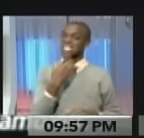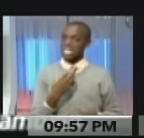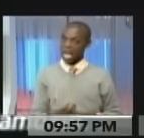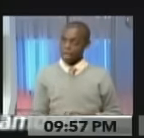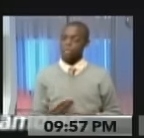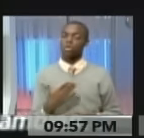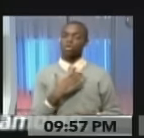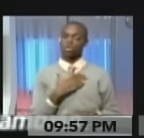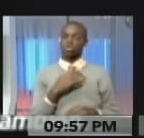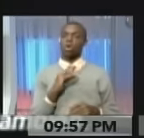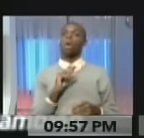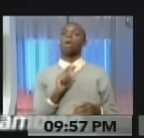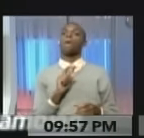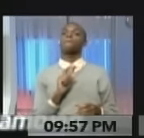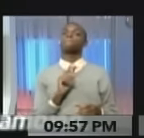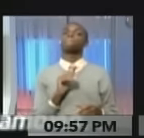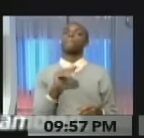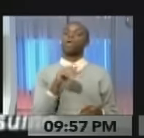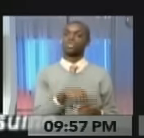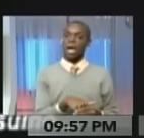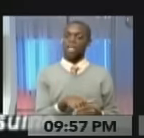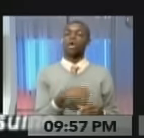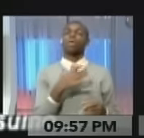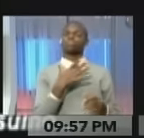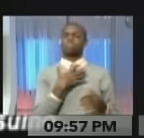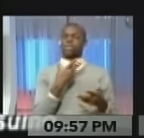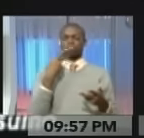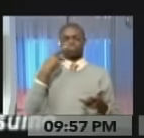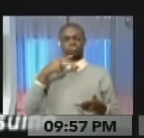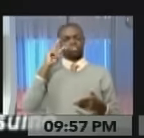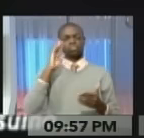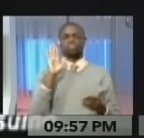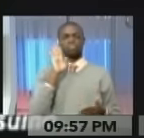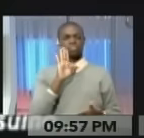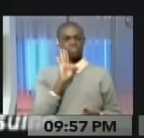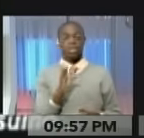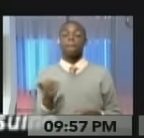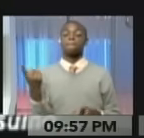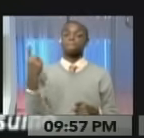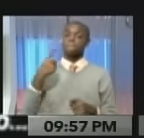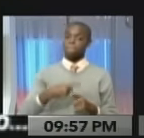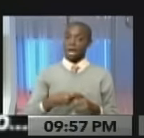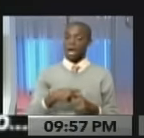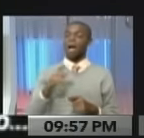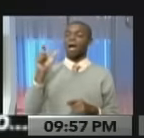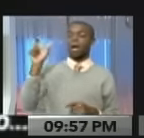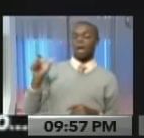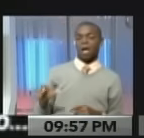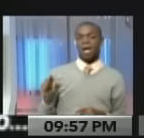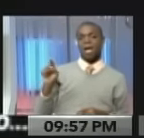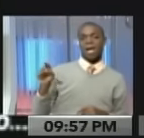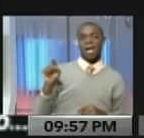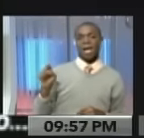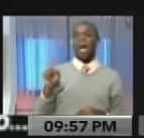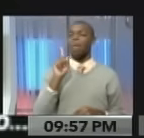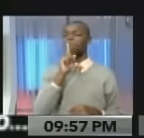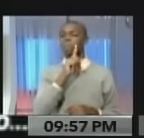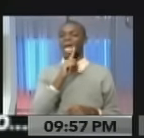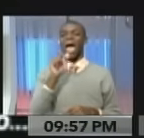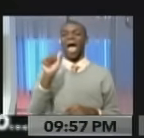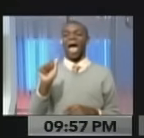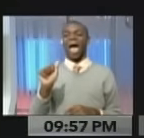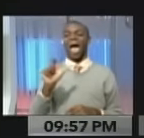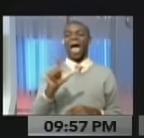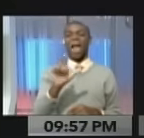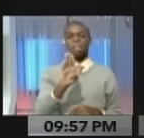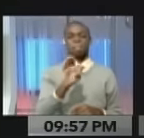votado y vemos irregularidades también por parte del presidente Humberto y que es encargado de ese